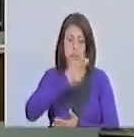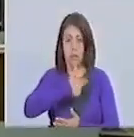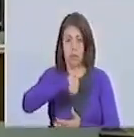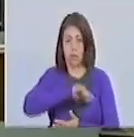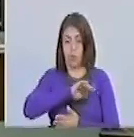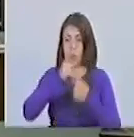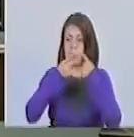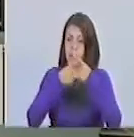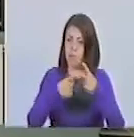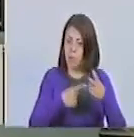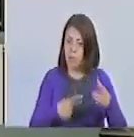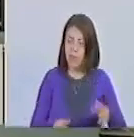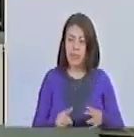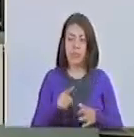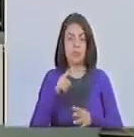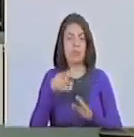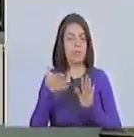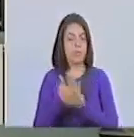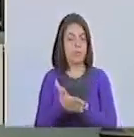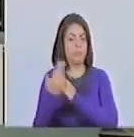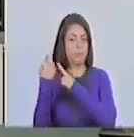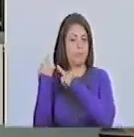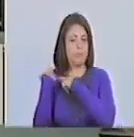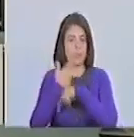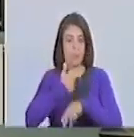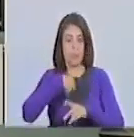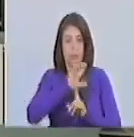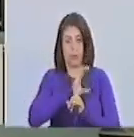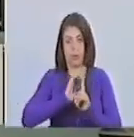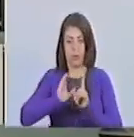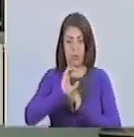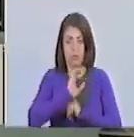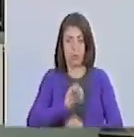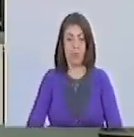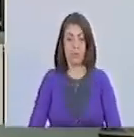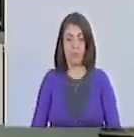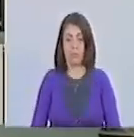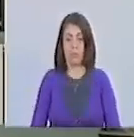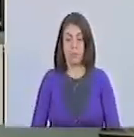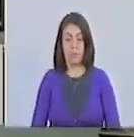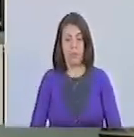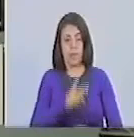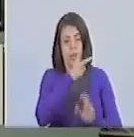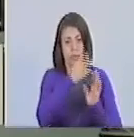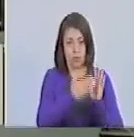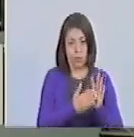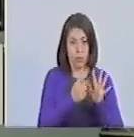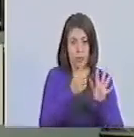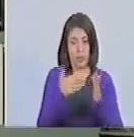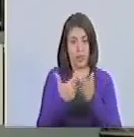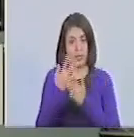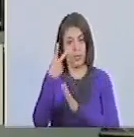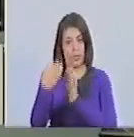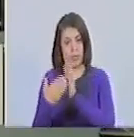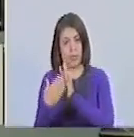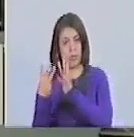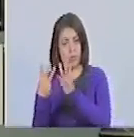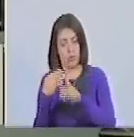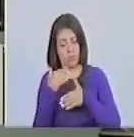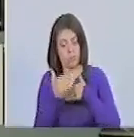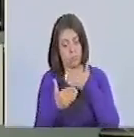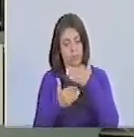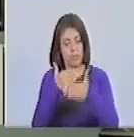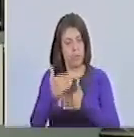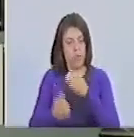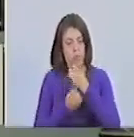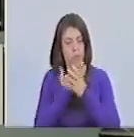la diversidad y lo que representaba de nuestra cultura ancestral. Entre 2006 y 2008 regresa progresivamente